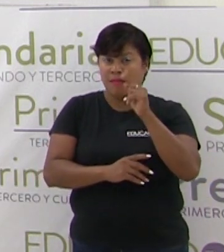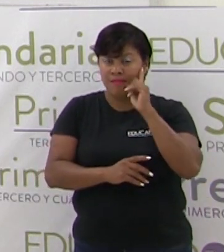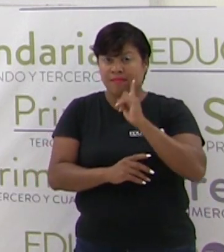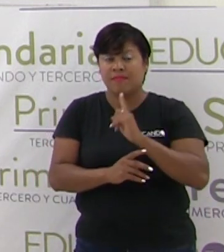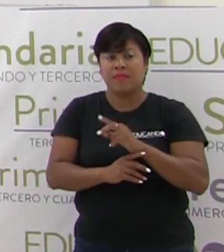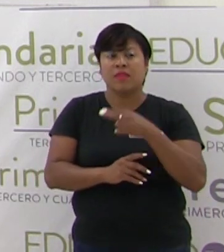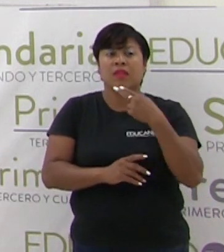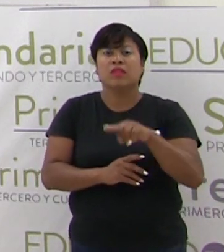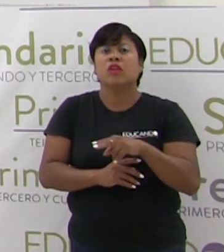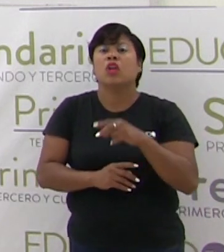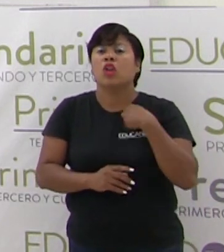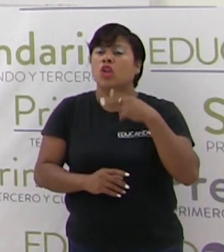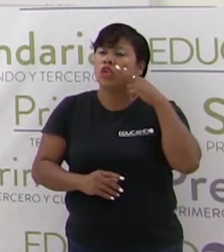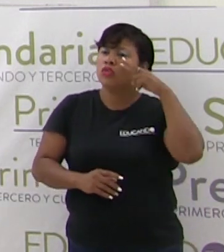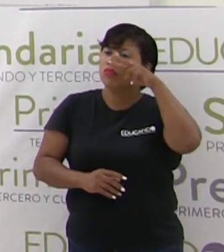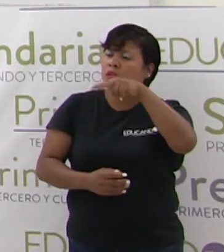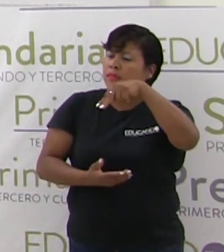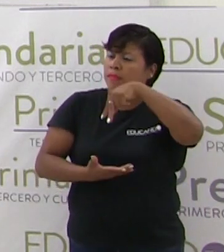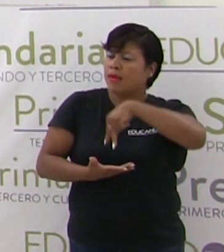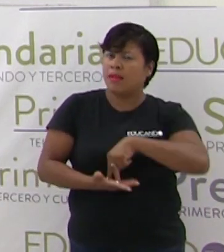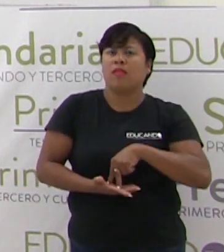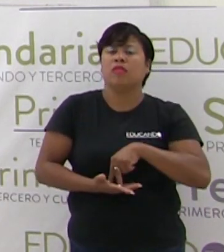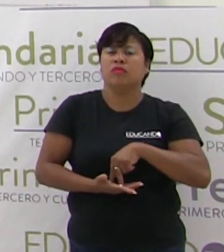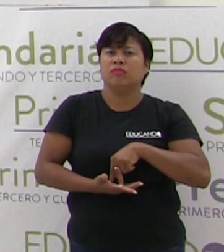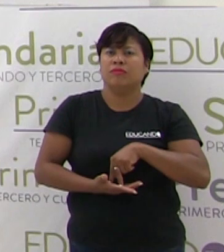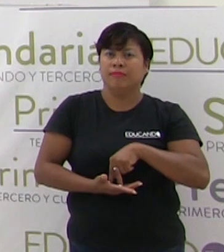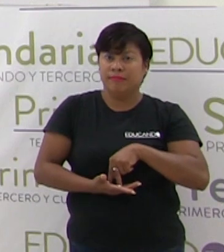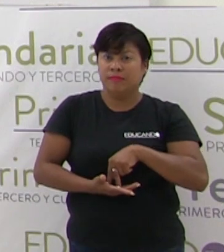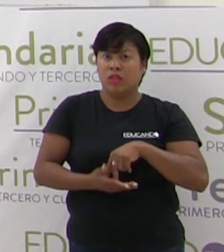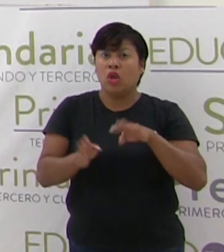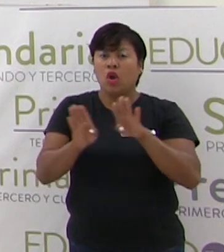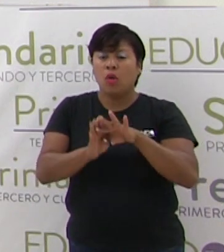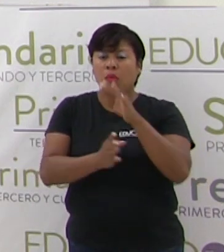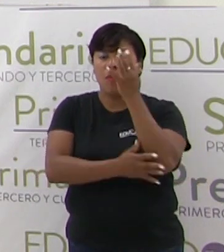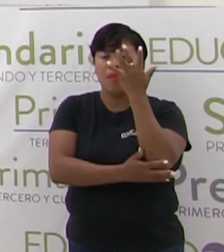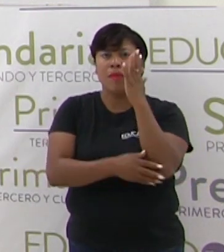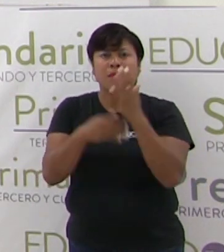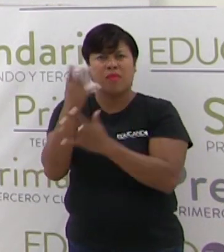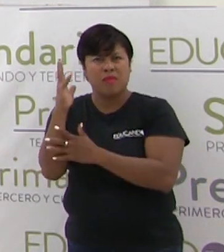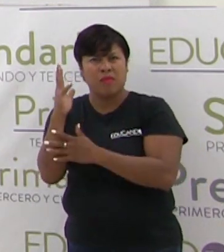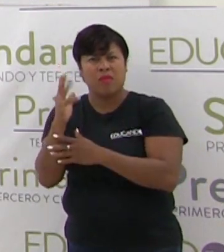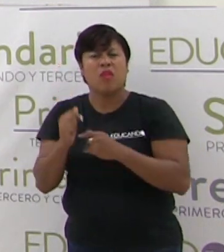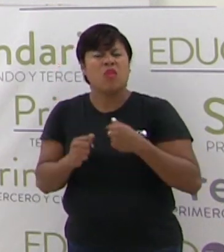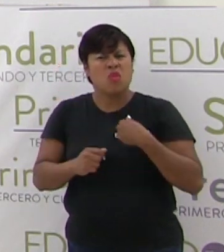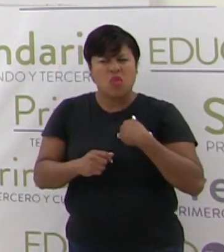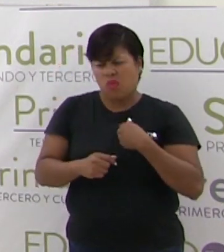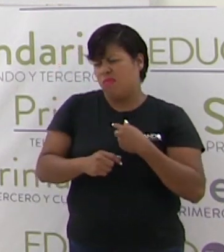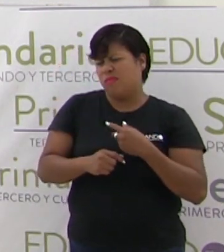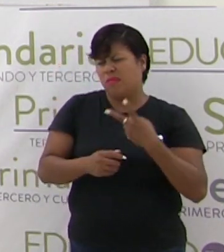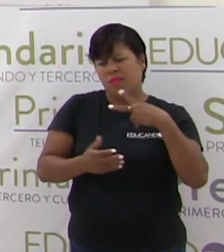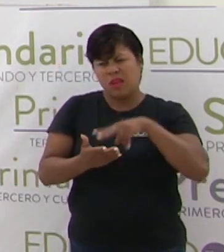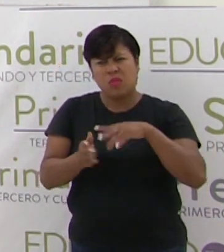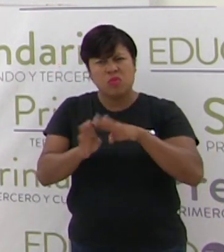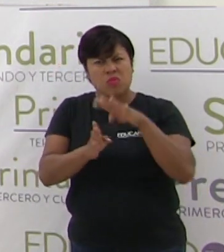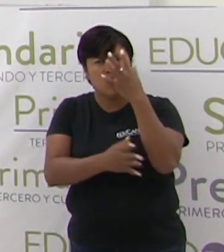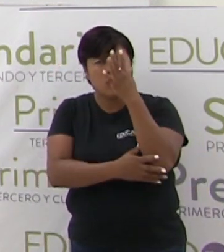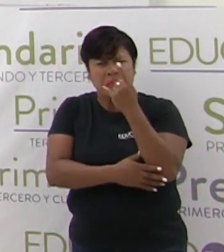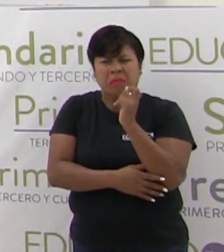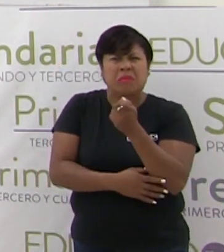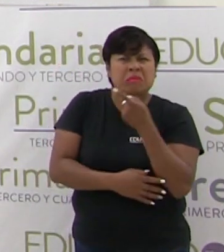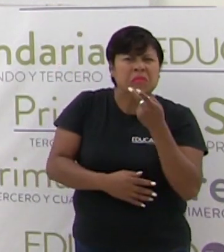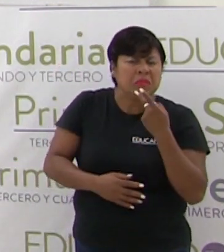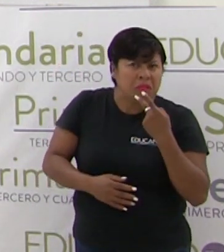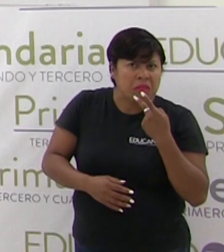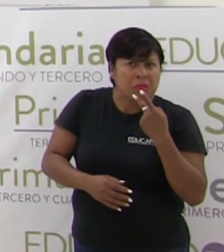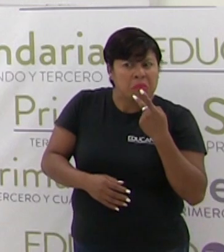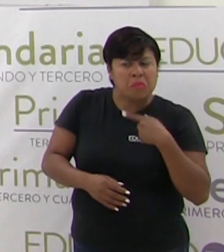llamaba Los vi parados como pinitos. Yo cuando leí ese título, Los vi parados como pinitos, dije, bueno, ¿de qué están hablando?